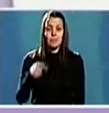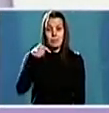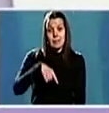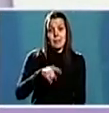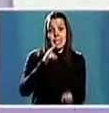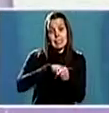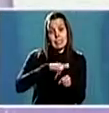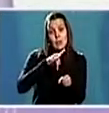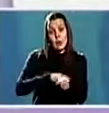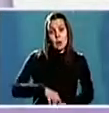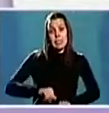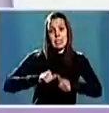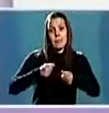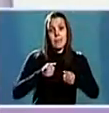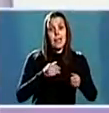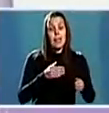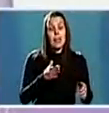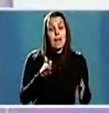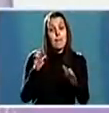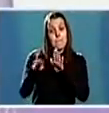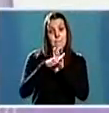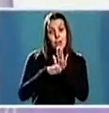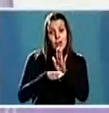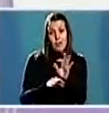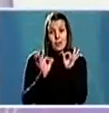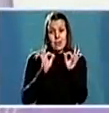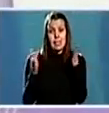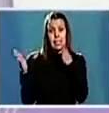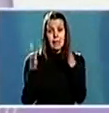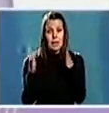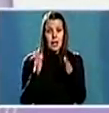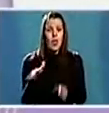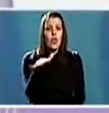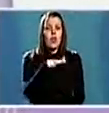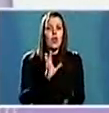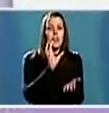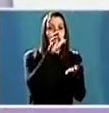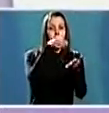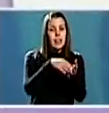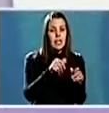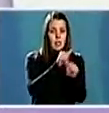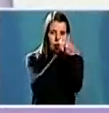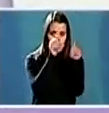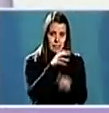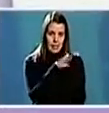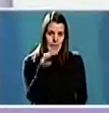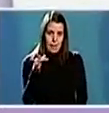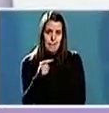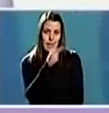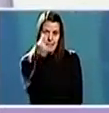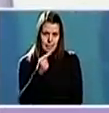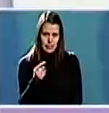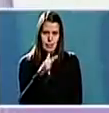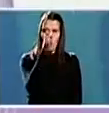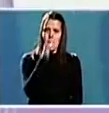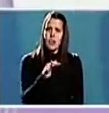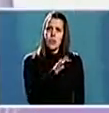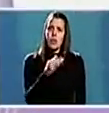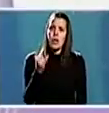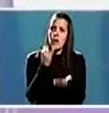Este luns comeza a programación de inverno do Centro de Artesanía e Deseño de Lugo. En total impartiránse 15 cursos de